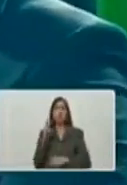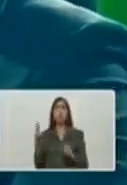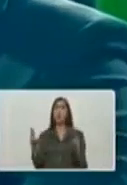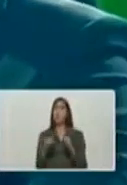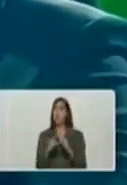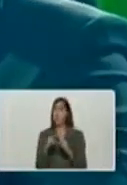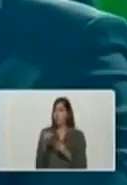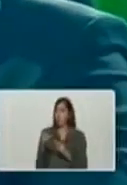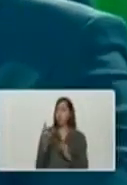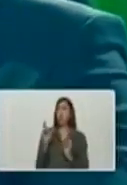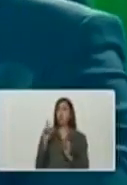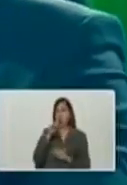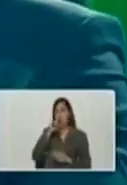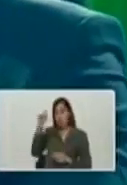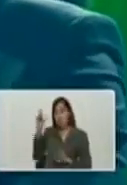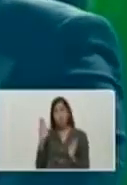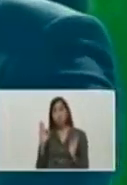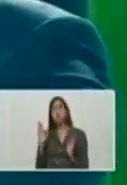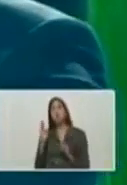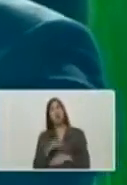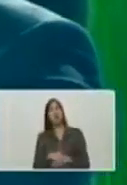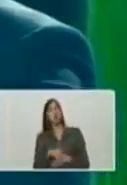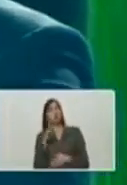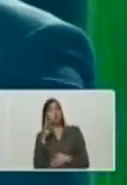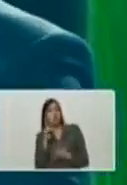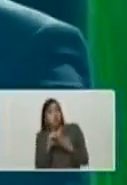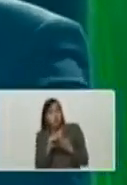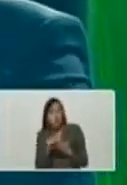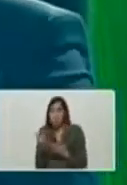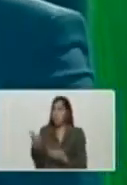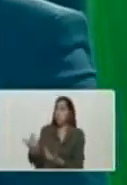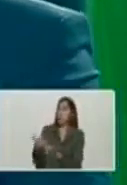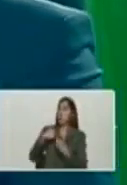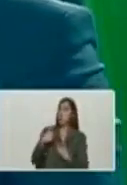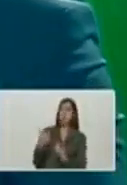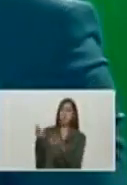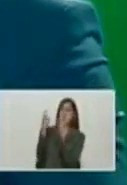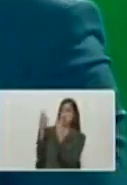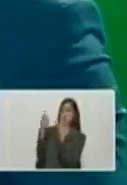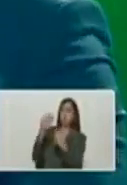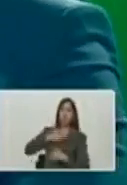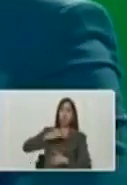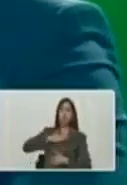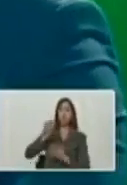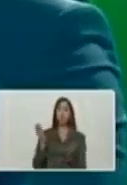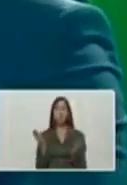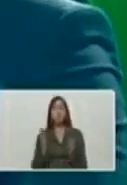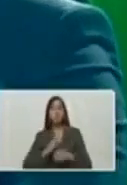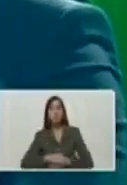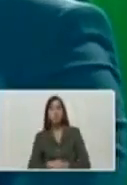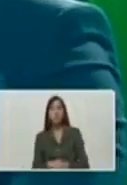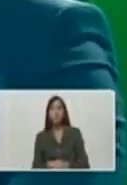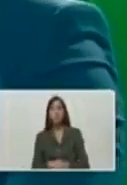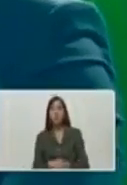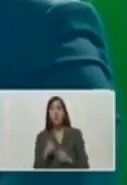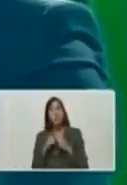hípica. Yo pensaba que le iba a dar un dato a usted y usted fue el que me dateó el día de hoy, presidente. Pero